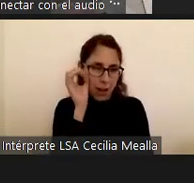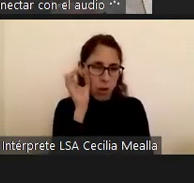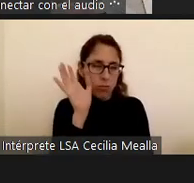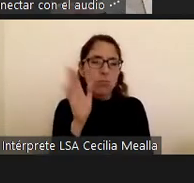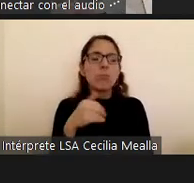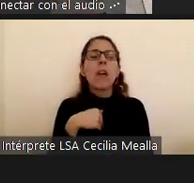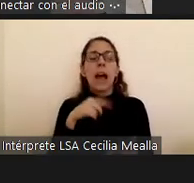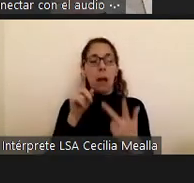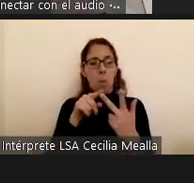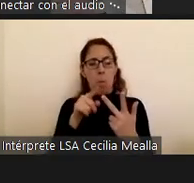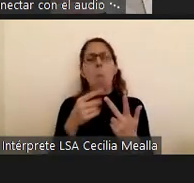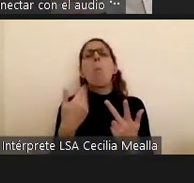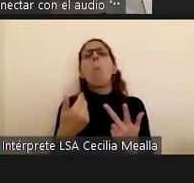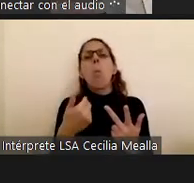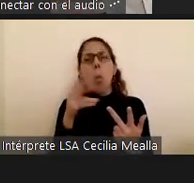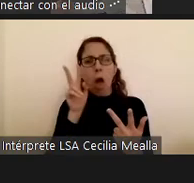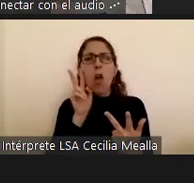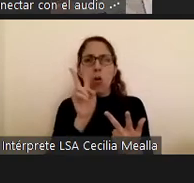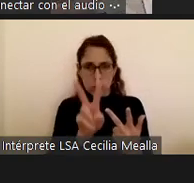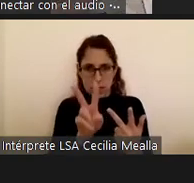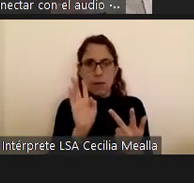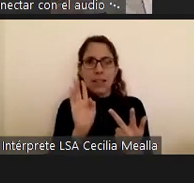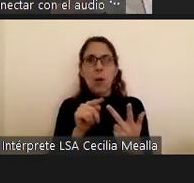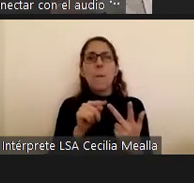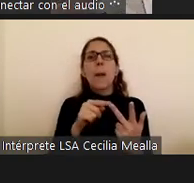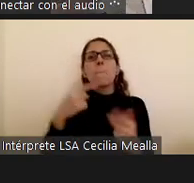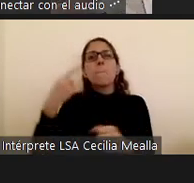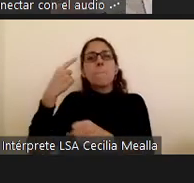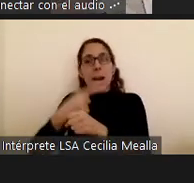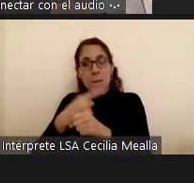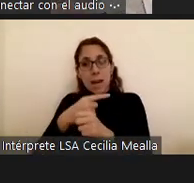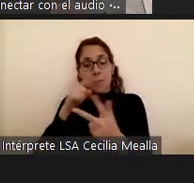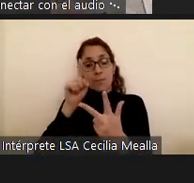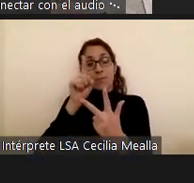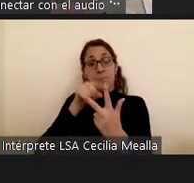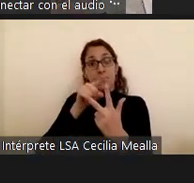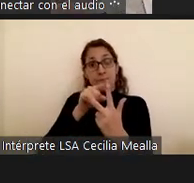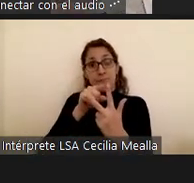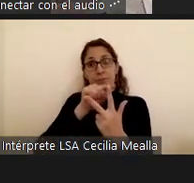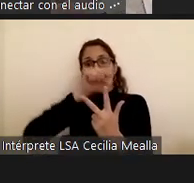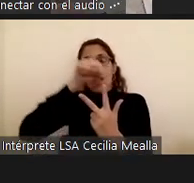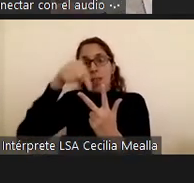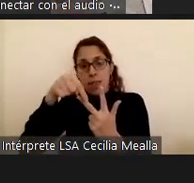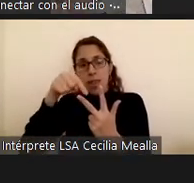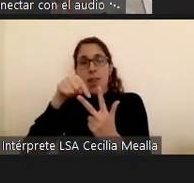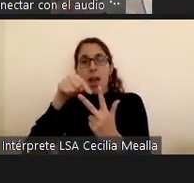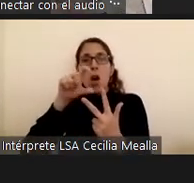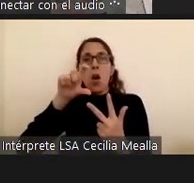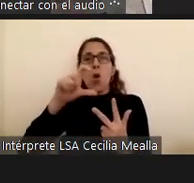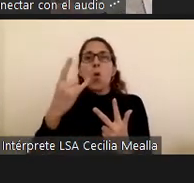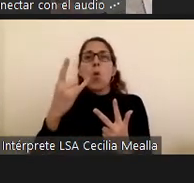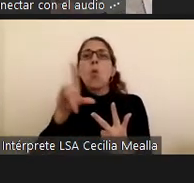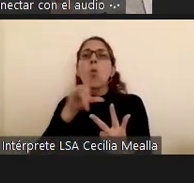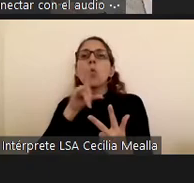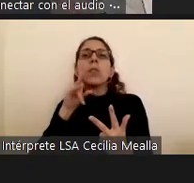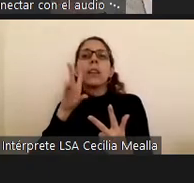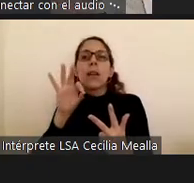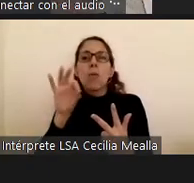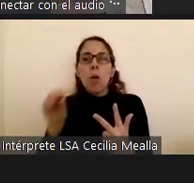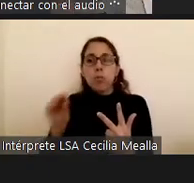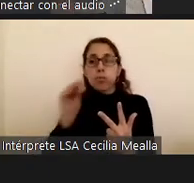hacer la observación, pero después del cultivo, o sea, la muestra se siembra en el medio de cultivo, se